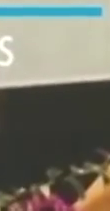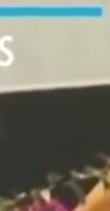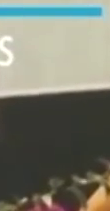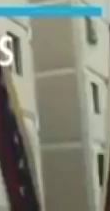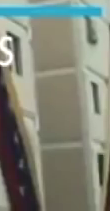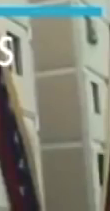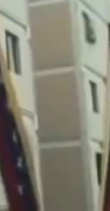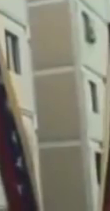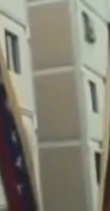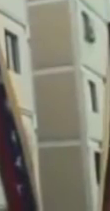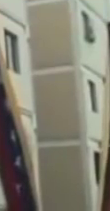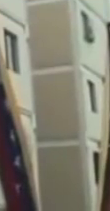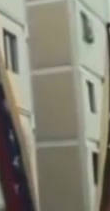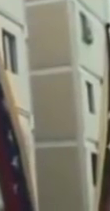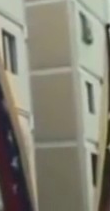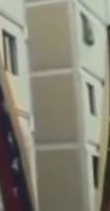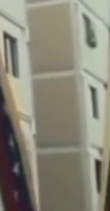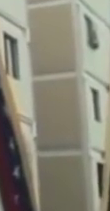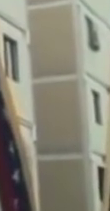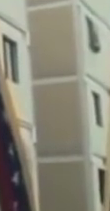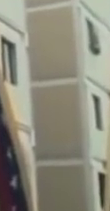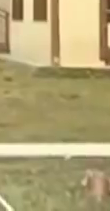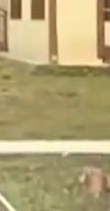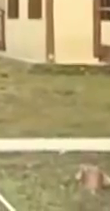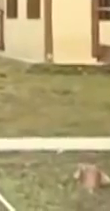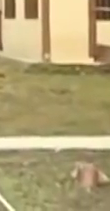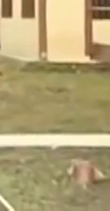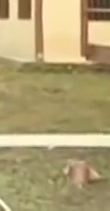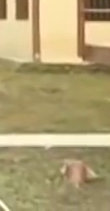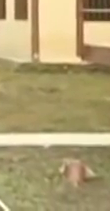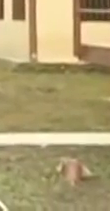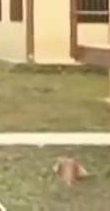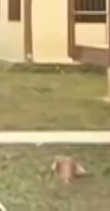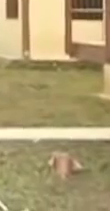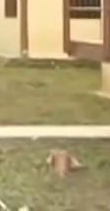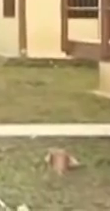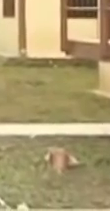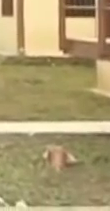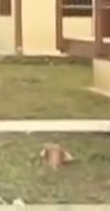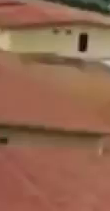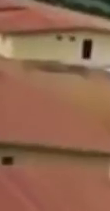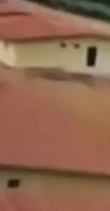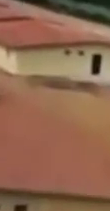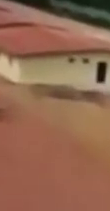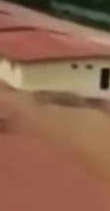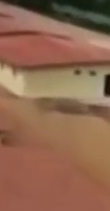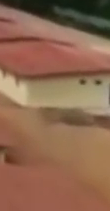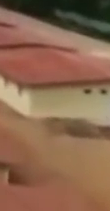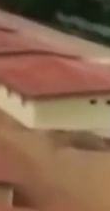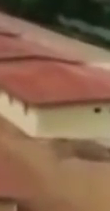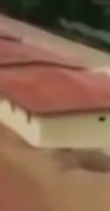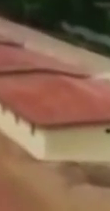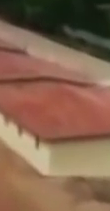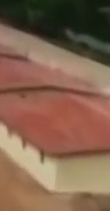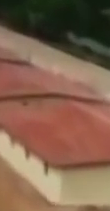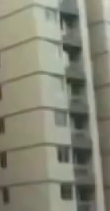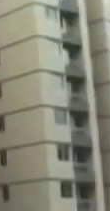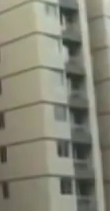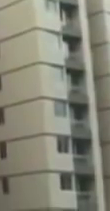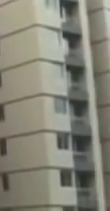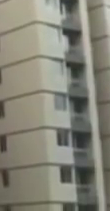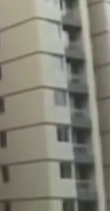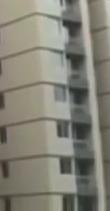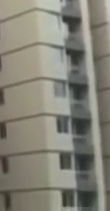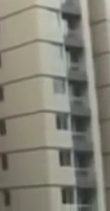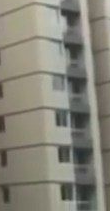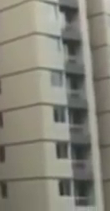dignas. En el año 2019, la gran misión Vivienda Venezuela llegará a 3 millones de viviendas para luego avanzar